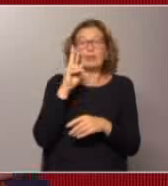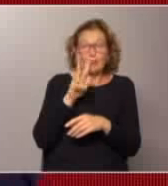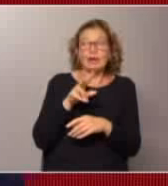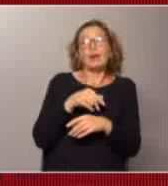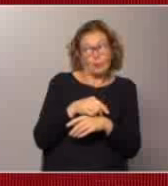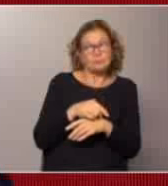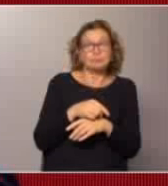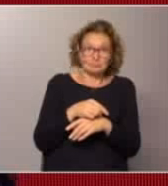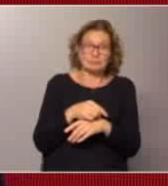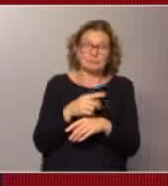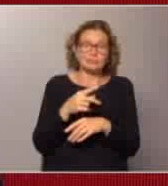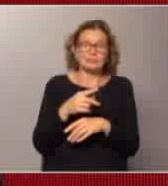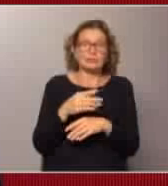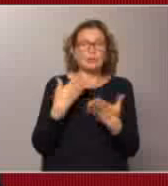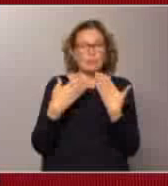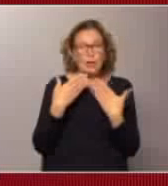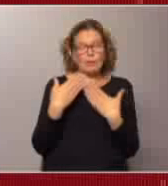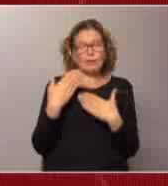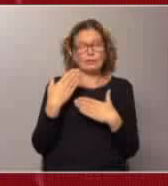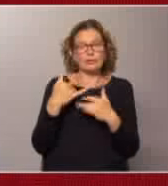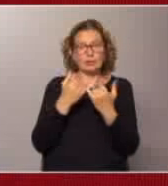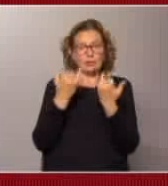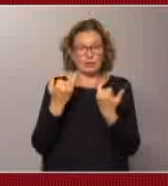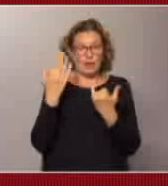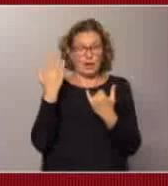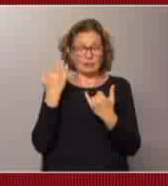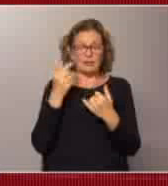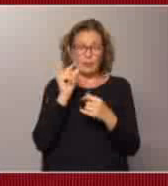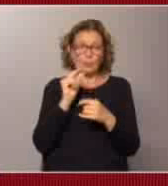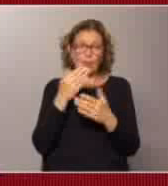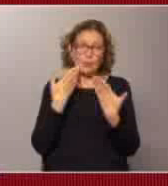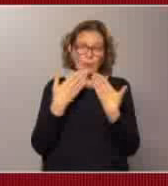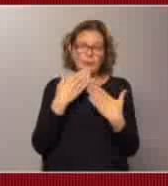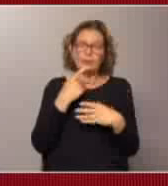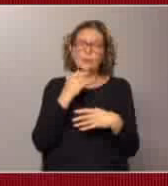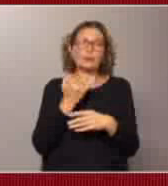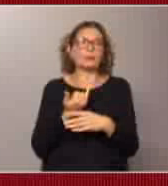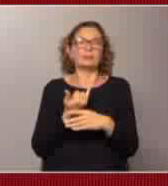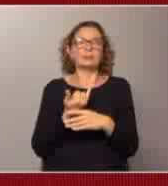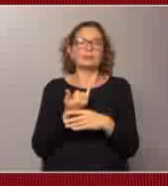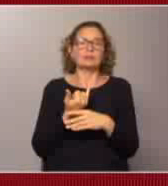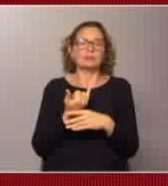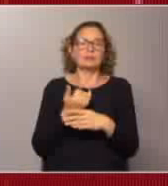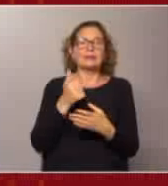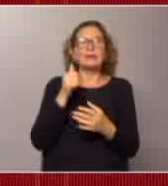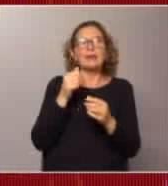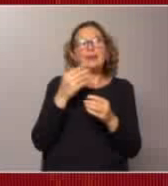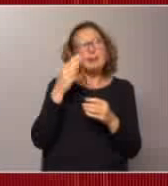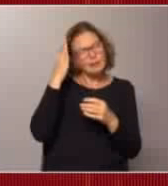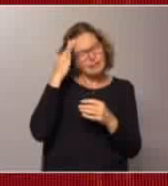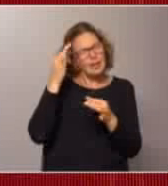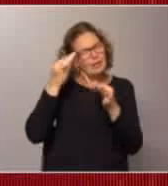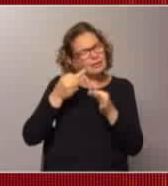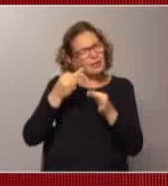contigo estuvimos hablando el otro día fue un poco conversando de bueno si estaba bien